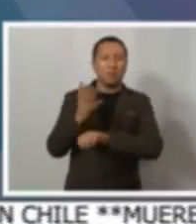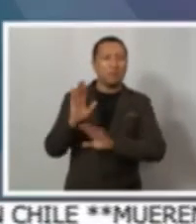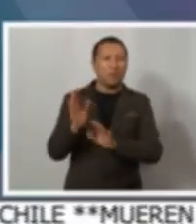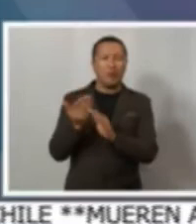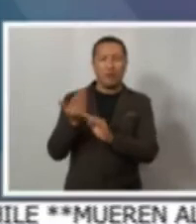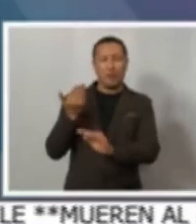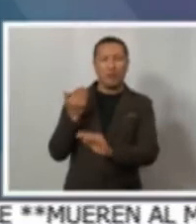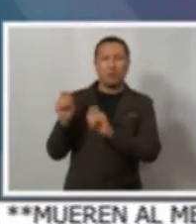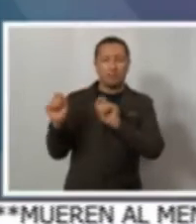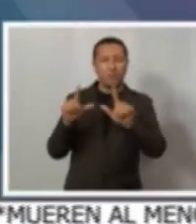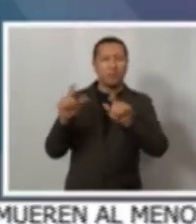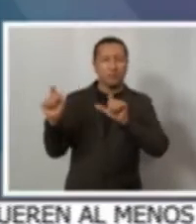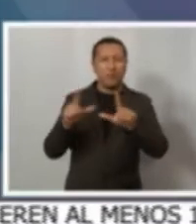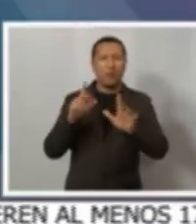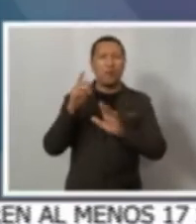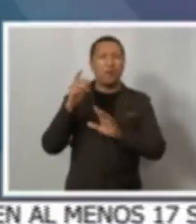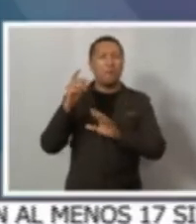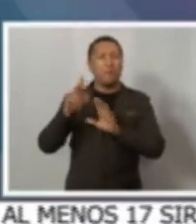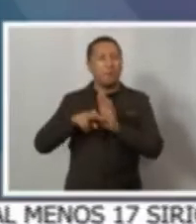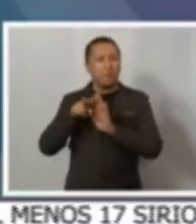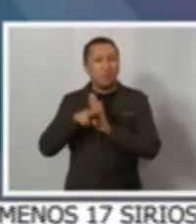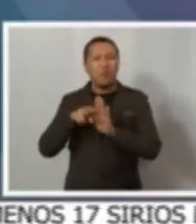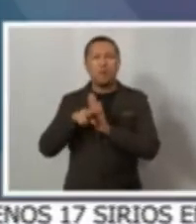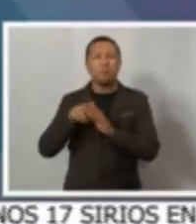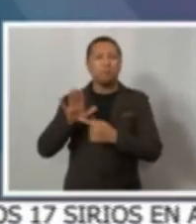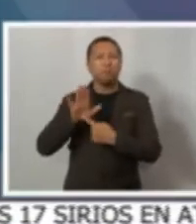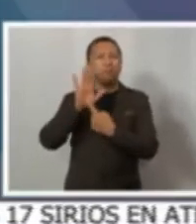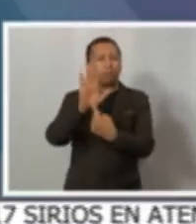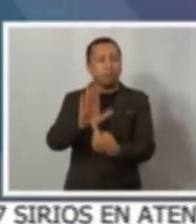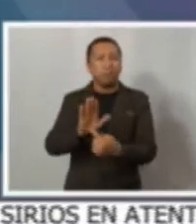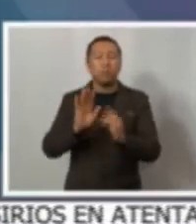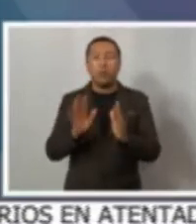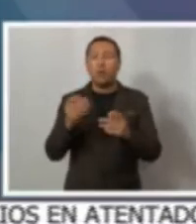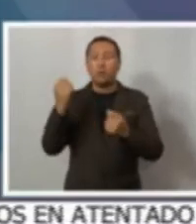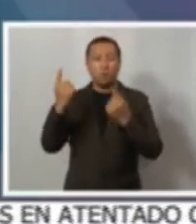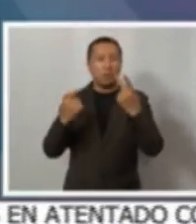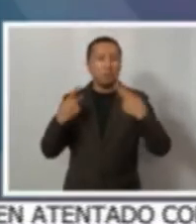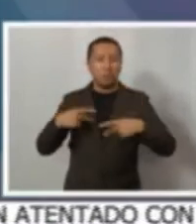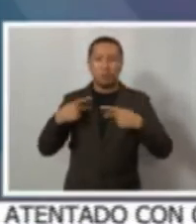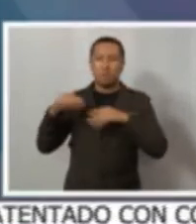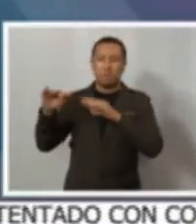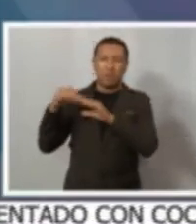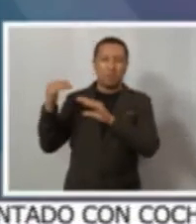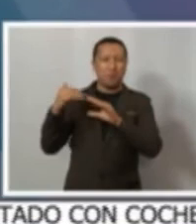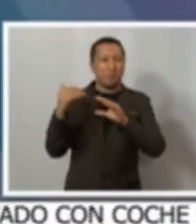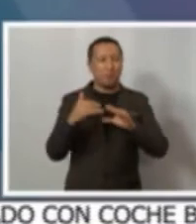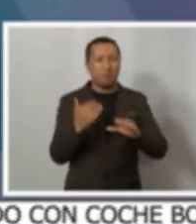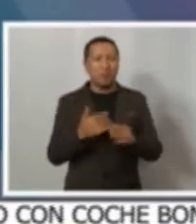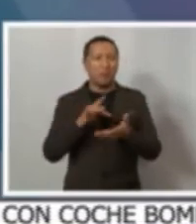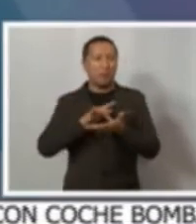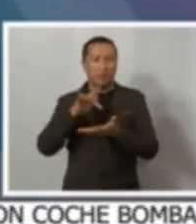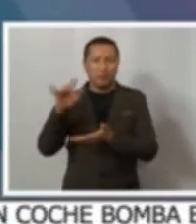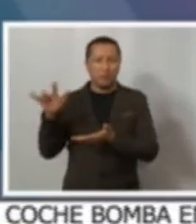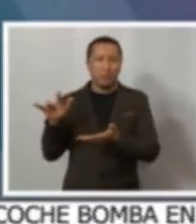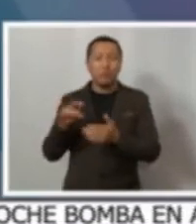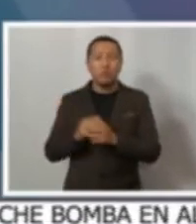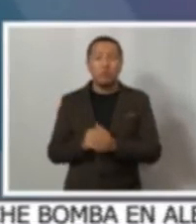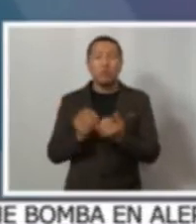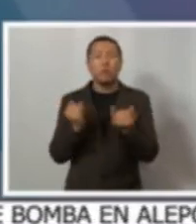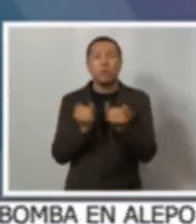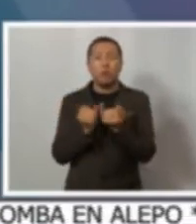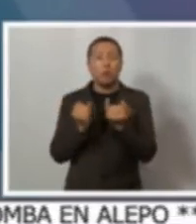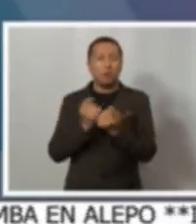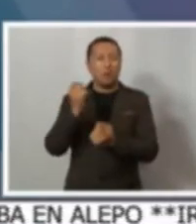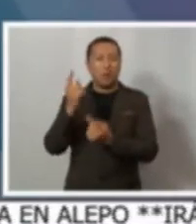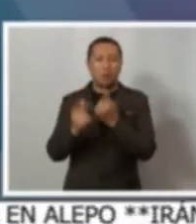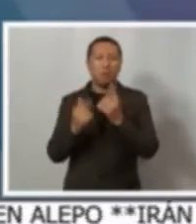imágenes y video que agradezco nuevamente a quienes nos los han hecho llegar y que, por supuesto, también comentaremos los mensajes que nos